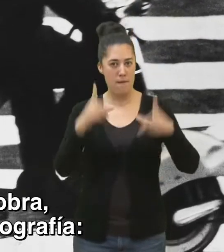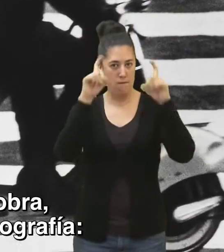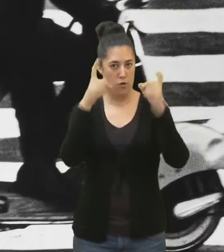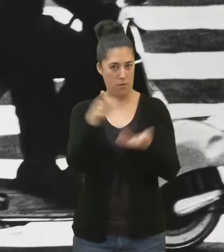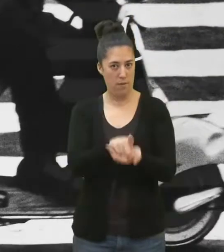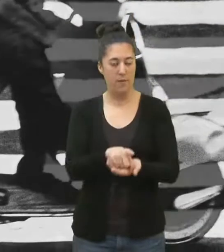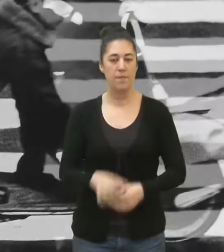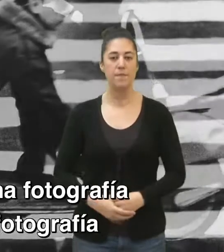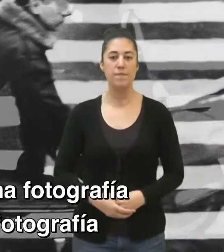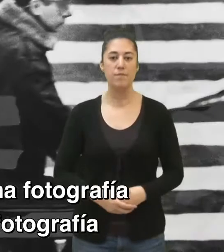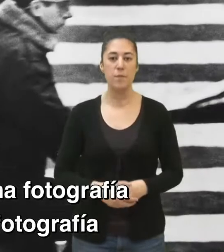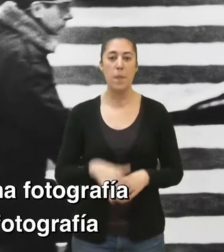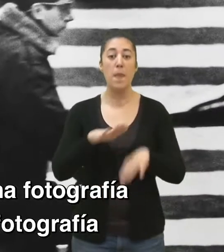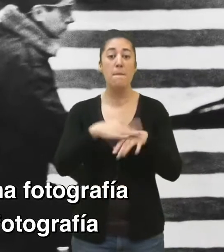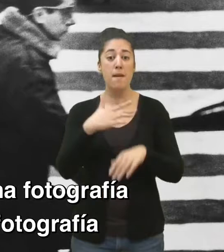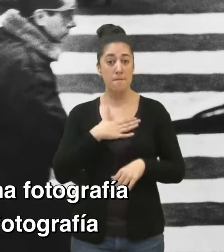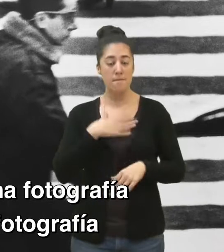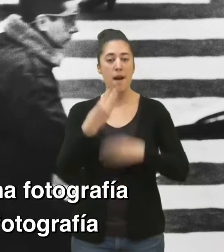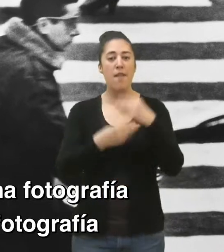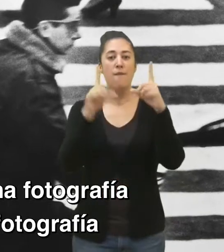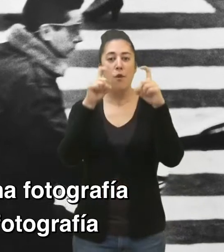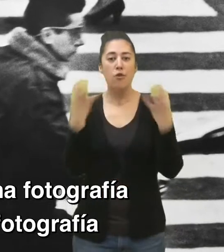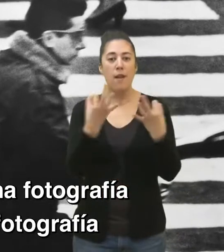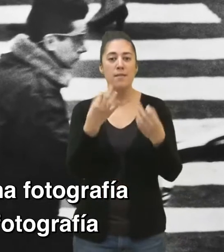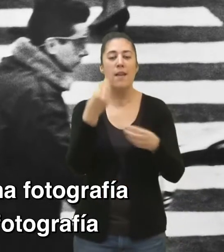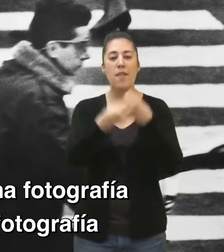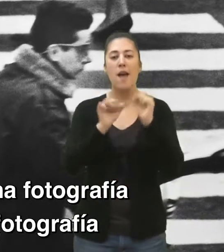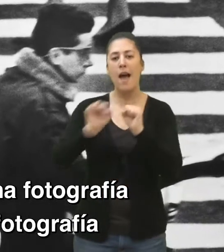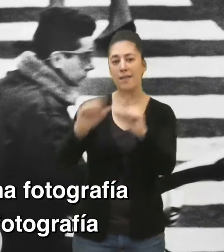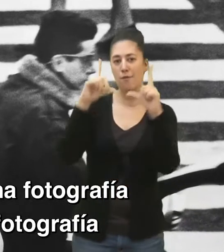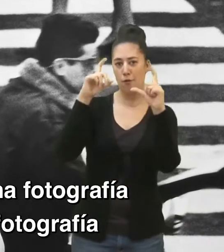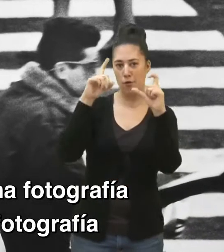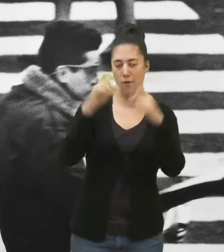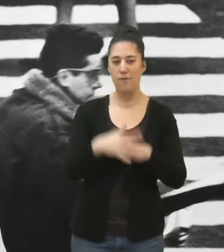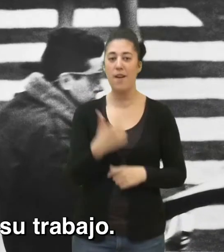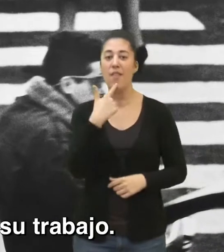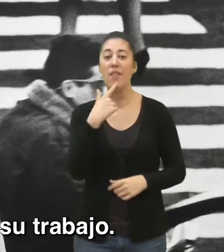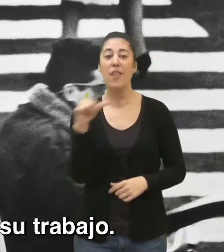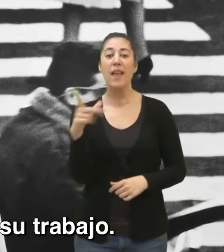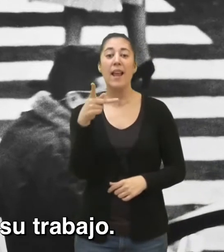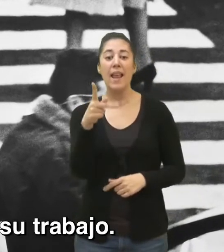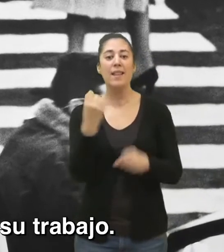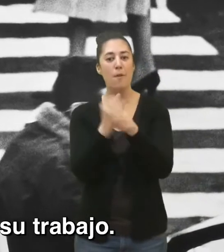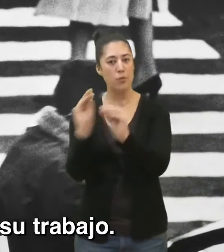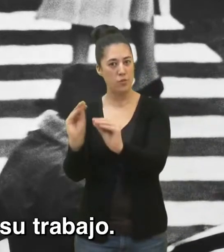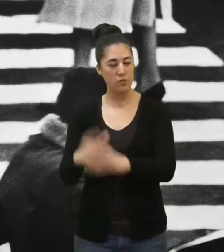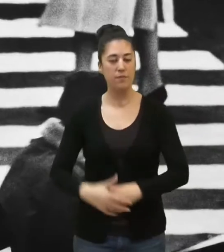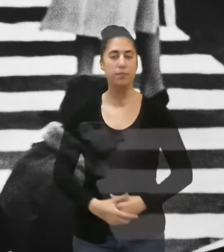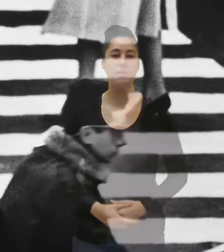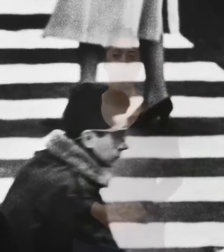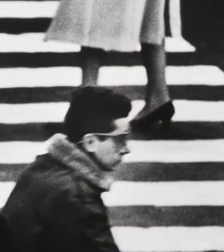a la fotografía. Para mí, hacer una fotografía era hacer una antifotografía, ha dicho Klein de su